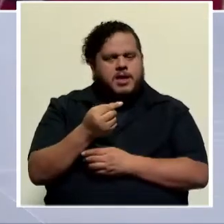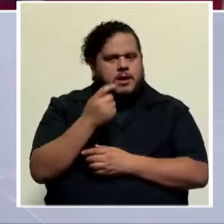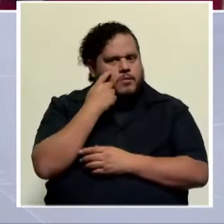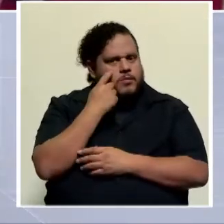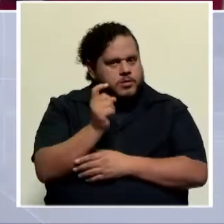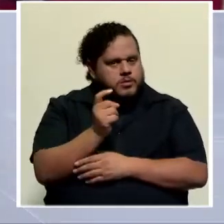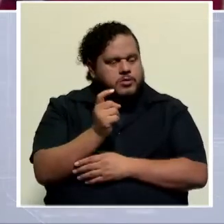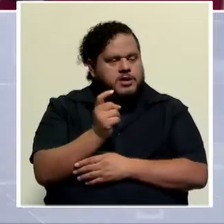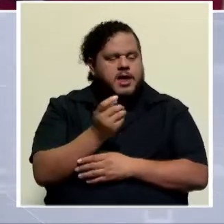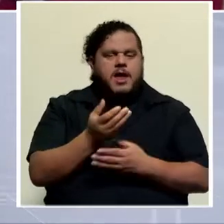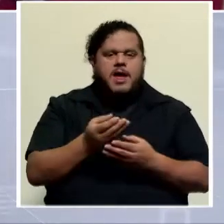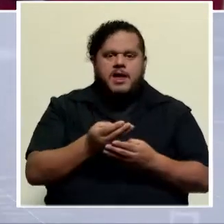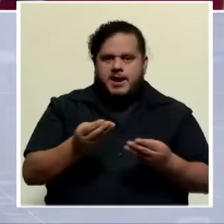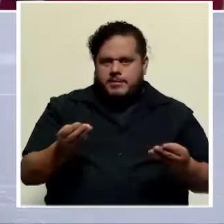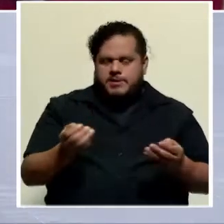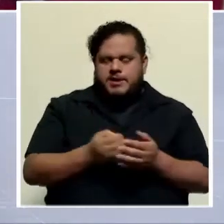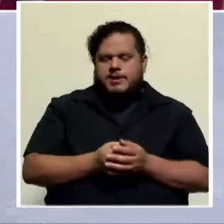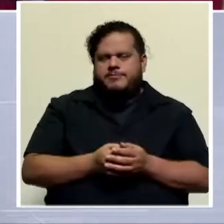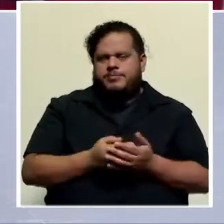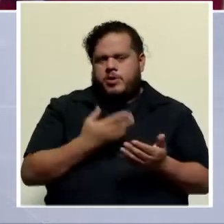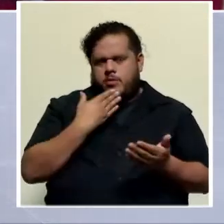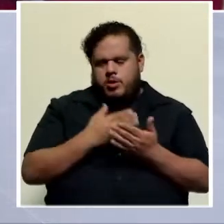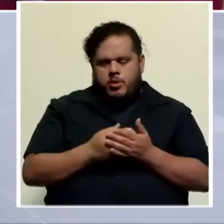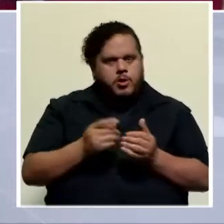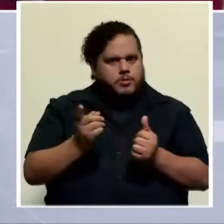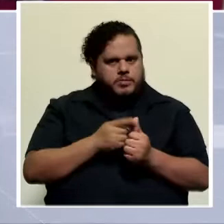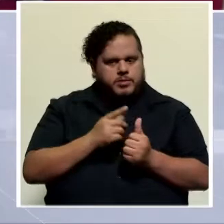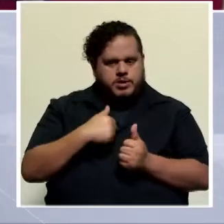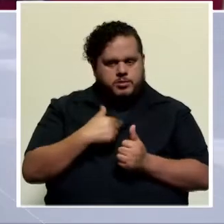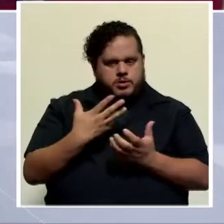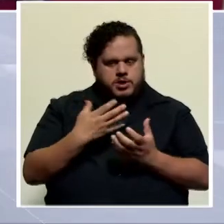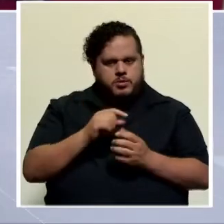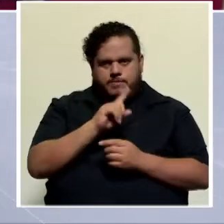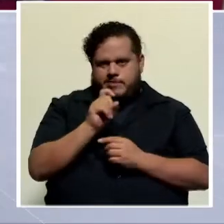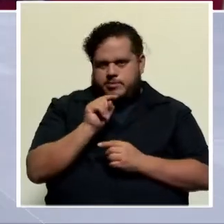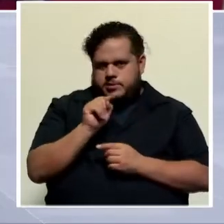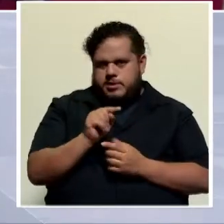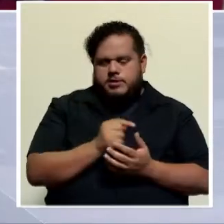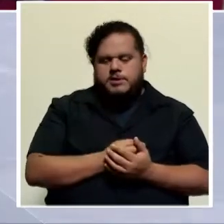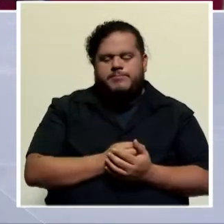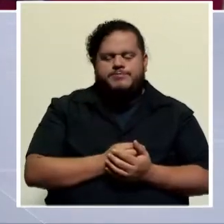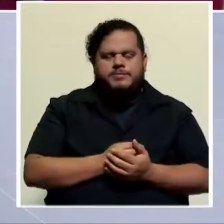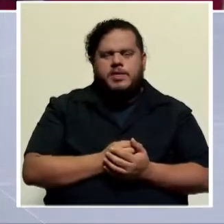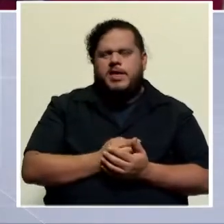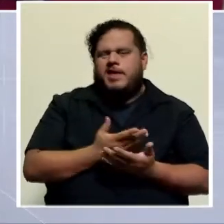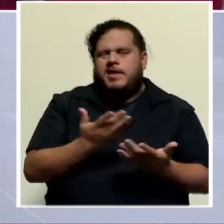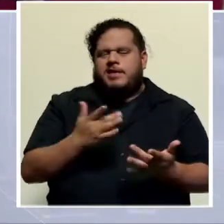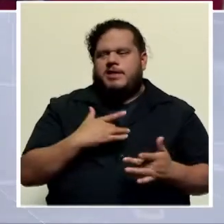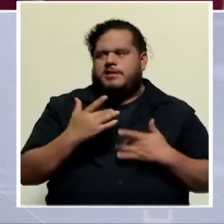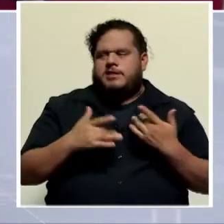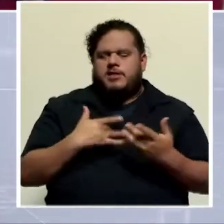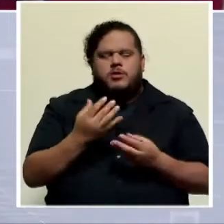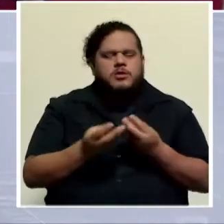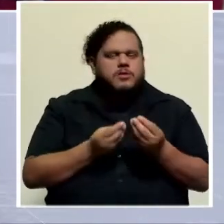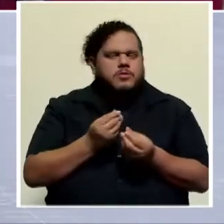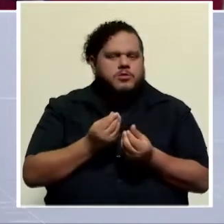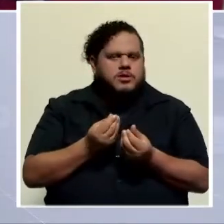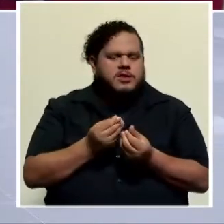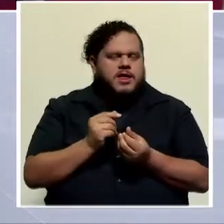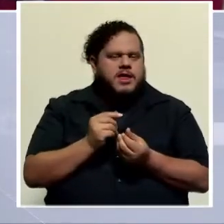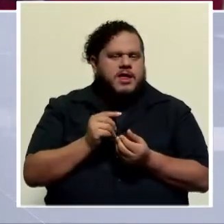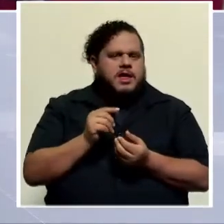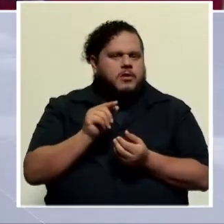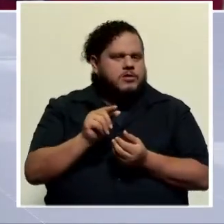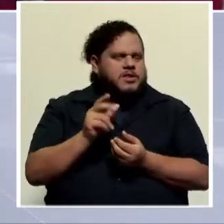reconocida en la materia. Marco, lo primero que quisiera preguntarte es ¿qué sensación te produce el hecho de